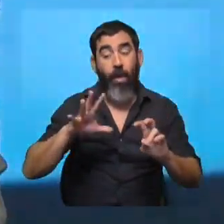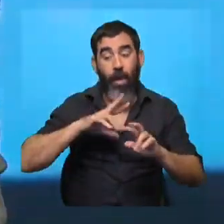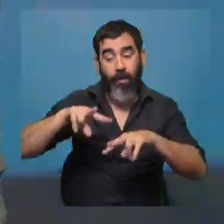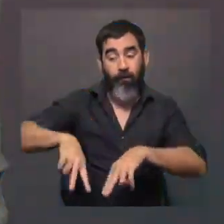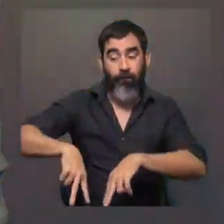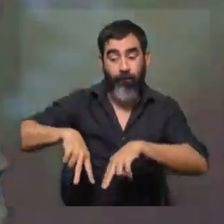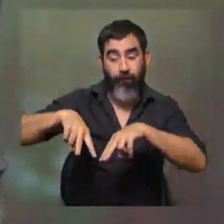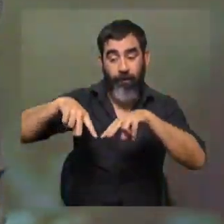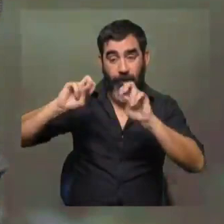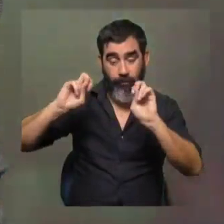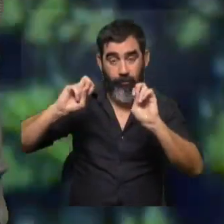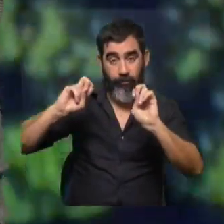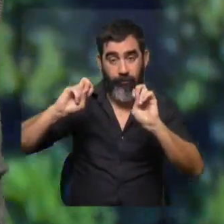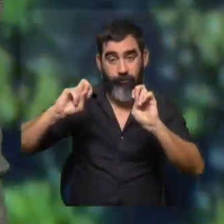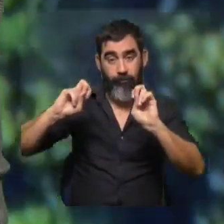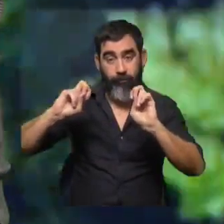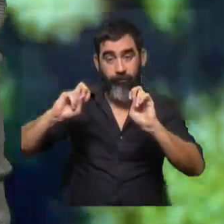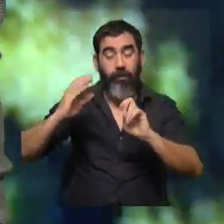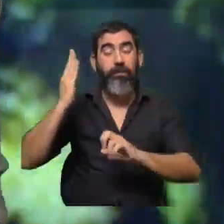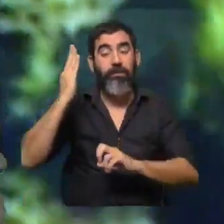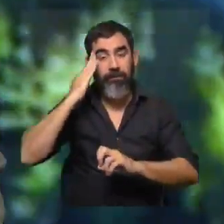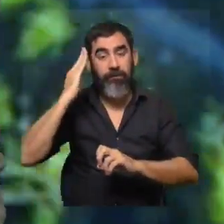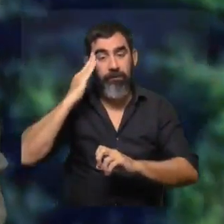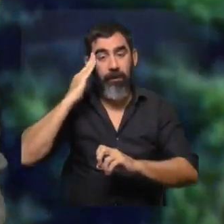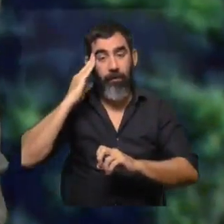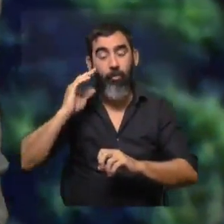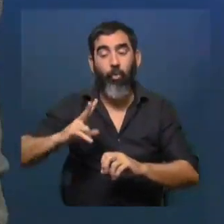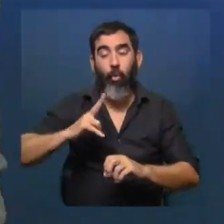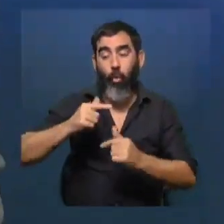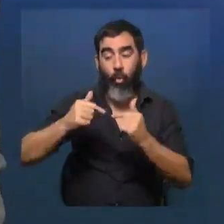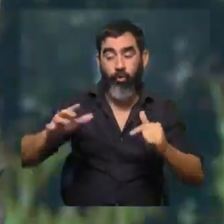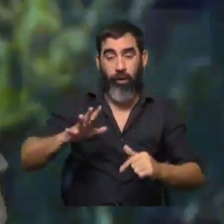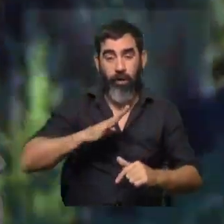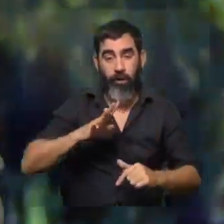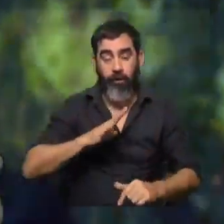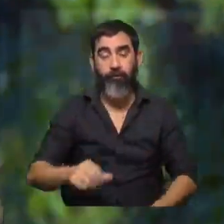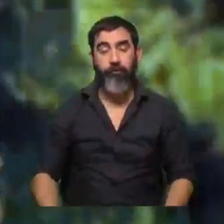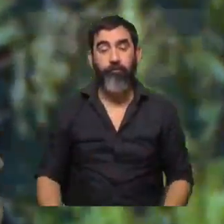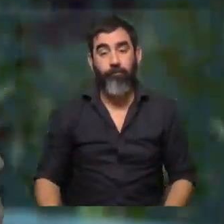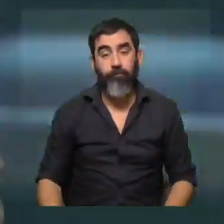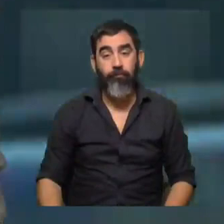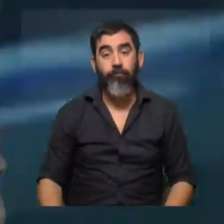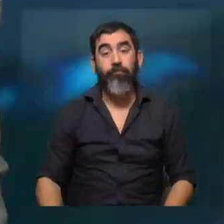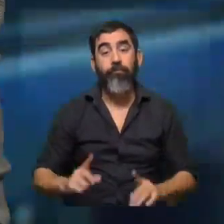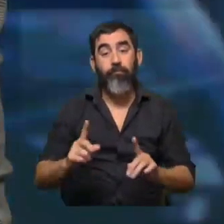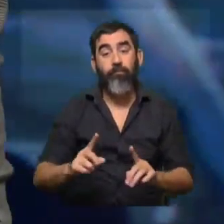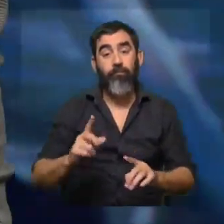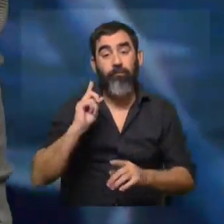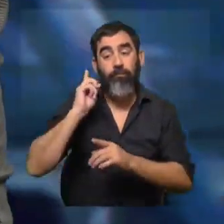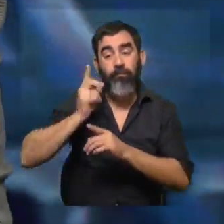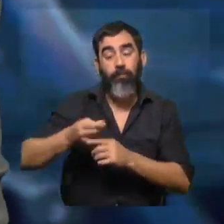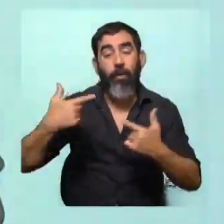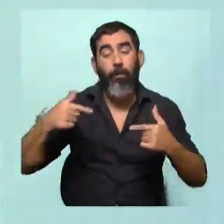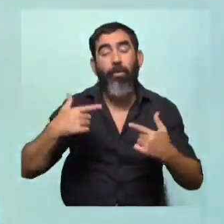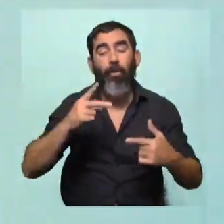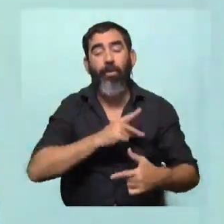investigación de la que sabemos qué riquezas tenemos, ¿no? Incluso hicimos una resolución del Ministerio que fue de diciembre